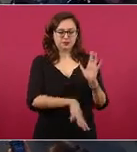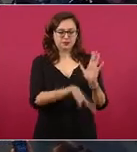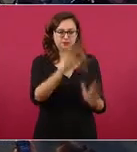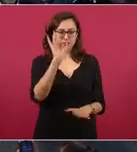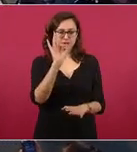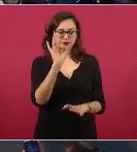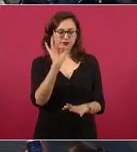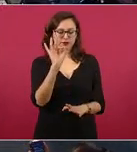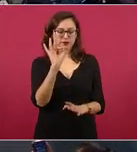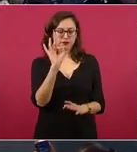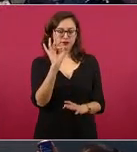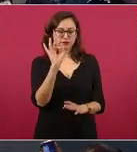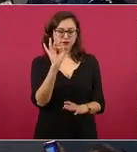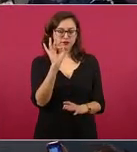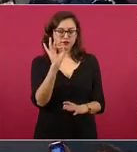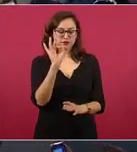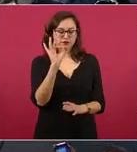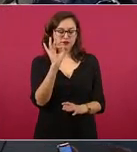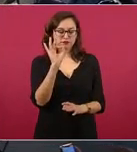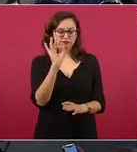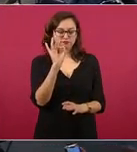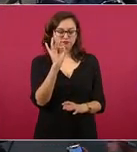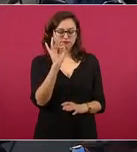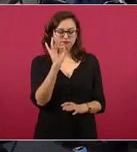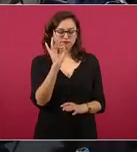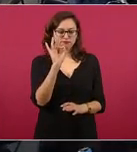lo de cuando dice,